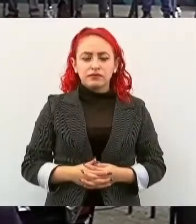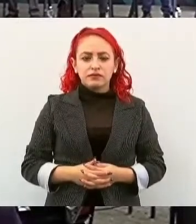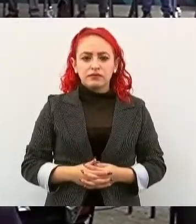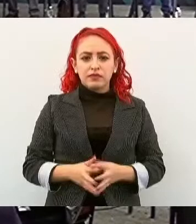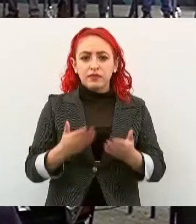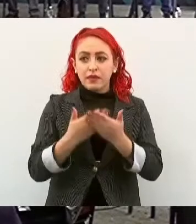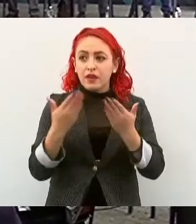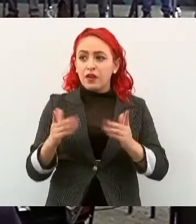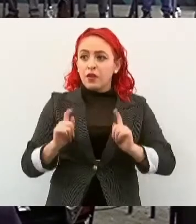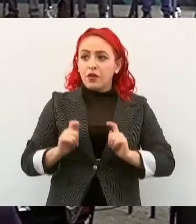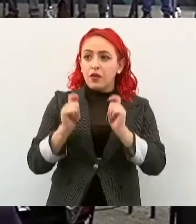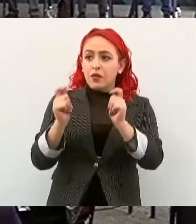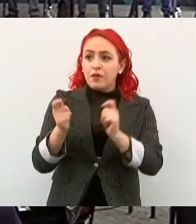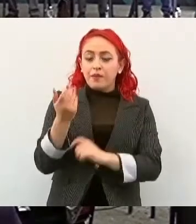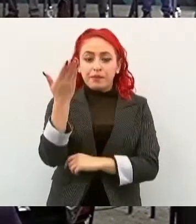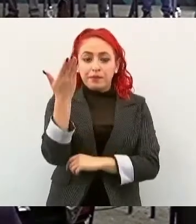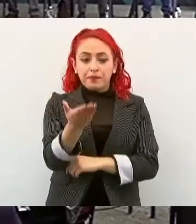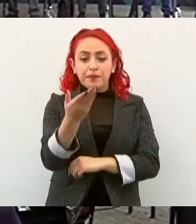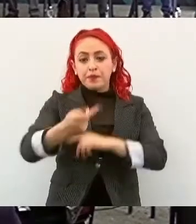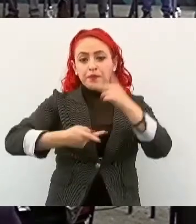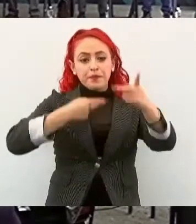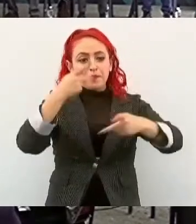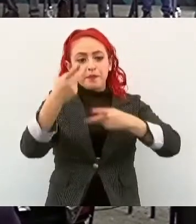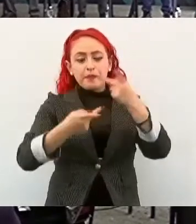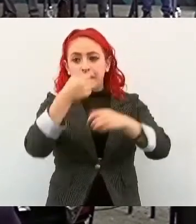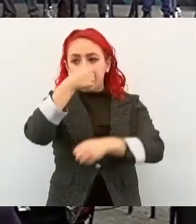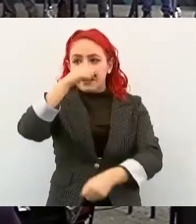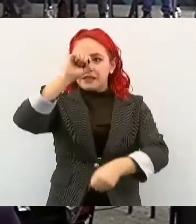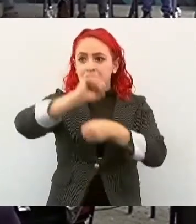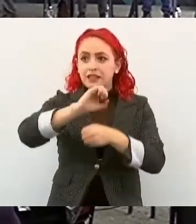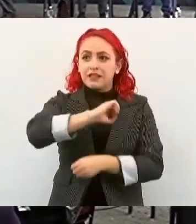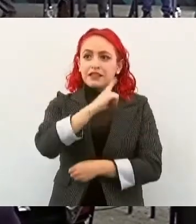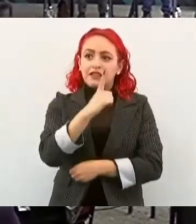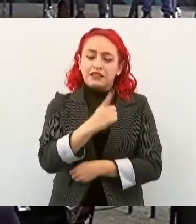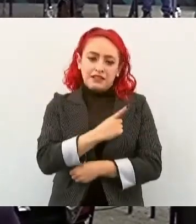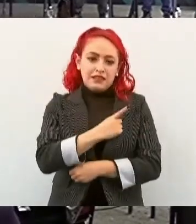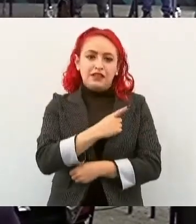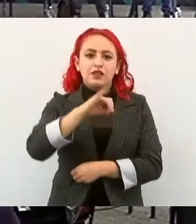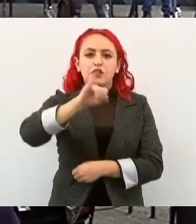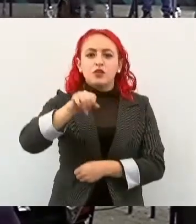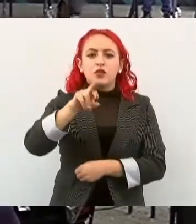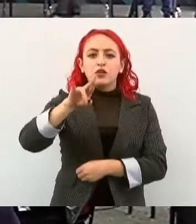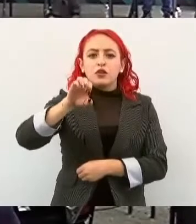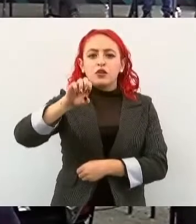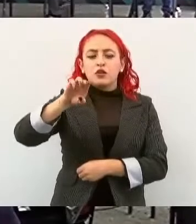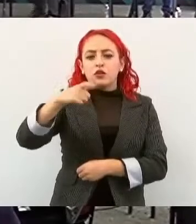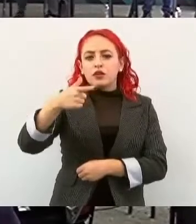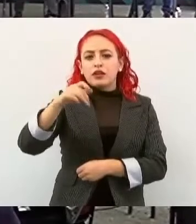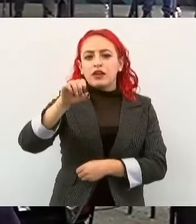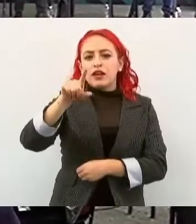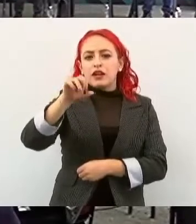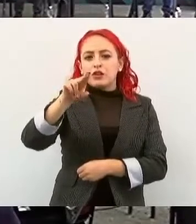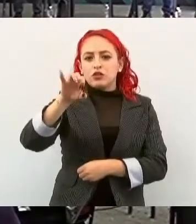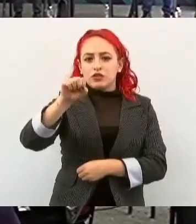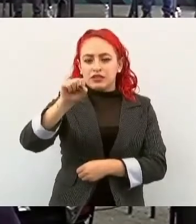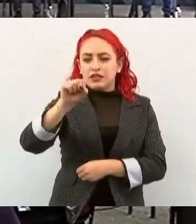A continuación, solicitamos la palabra al secretario de Salud, Jorge Alcocer Varela.